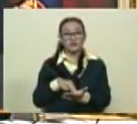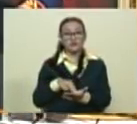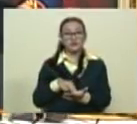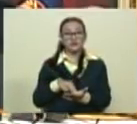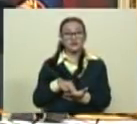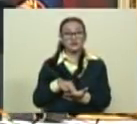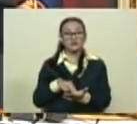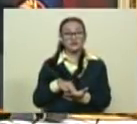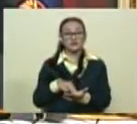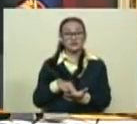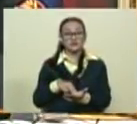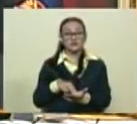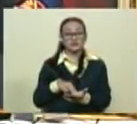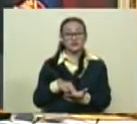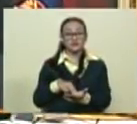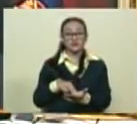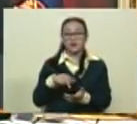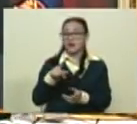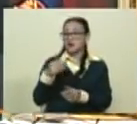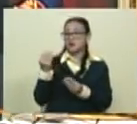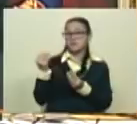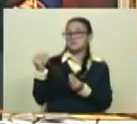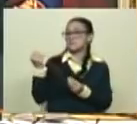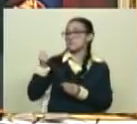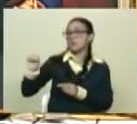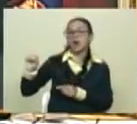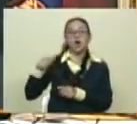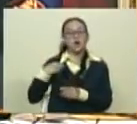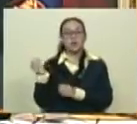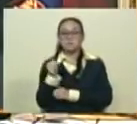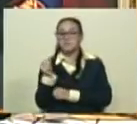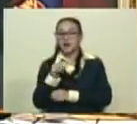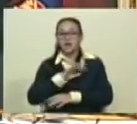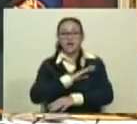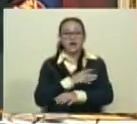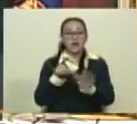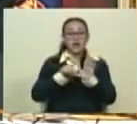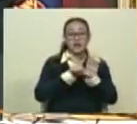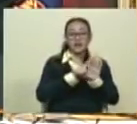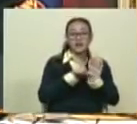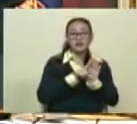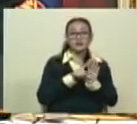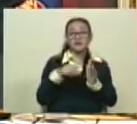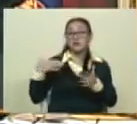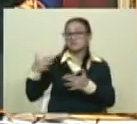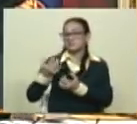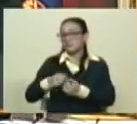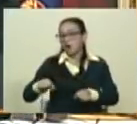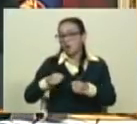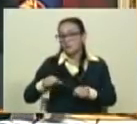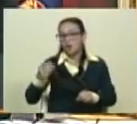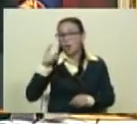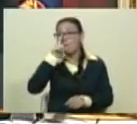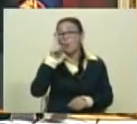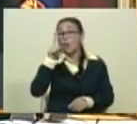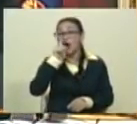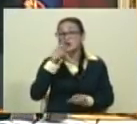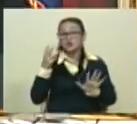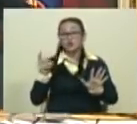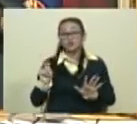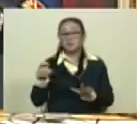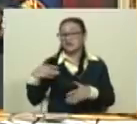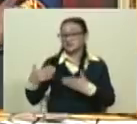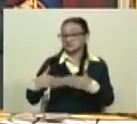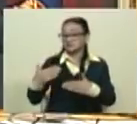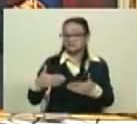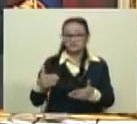de desacato al Tribunal Supremo de Justicia, que ha fracasado en el transcurso de un año y ocho meses de funcionamiento, y